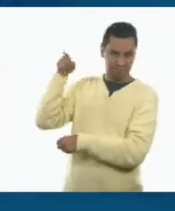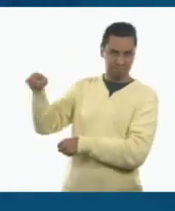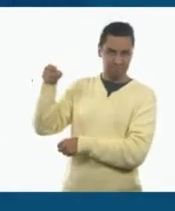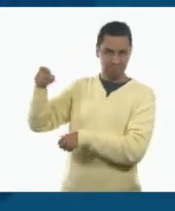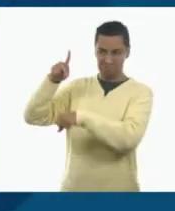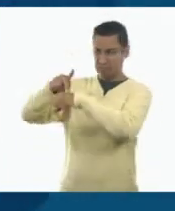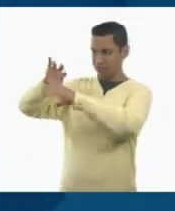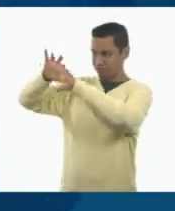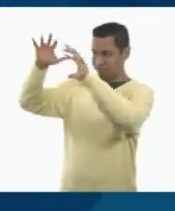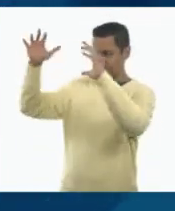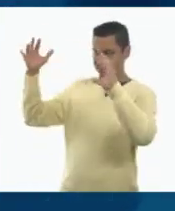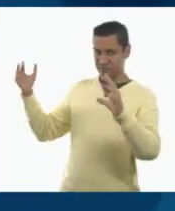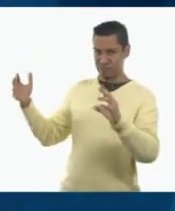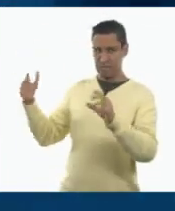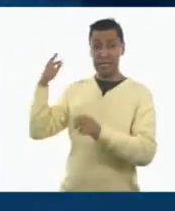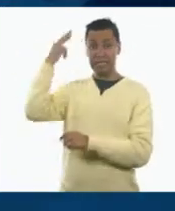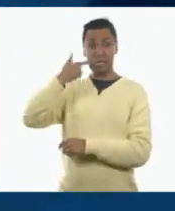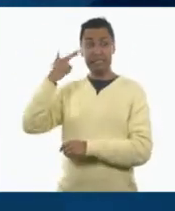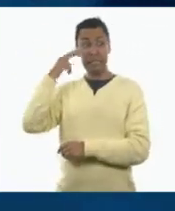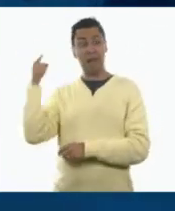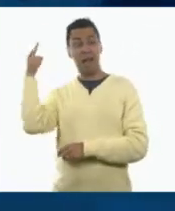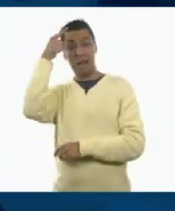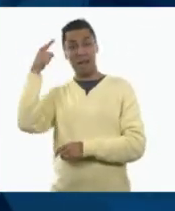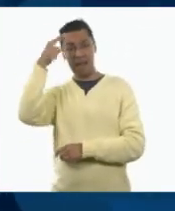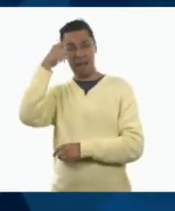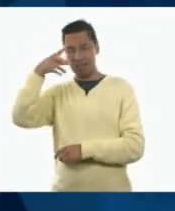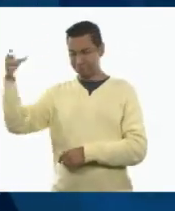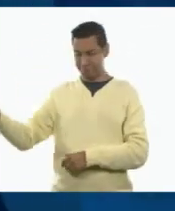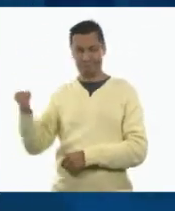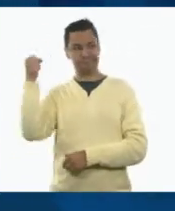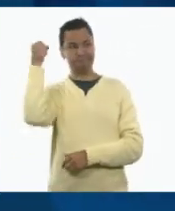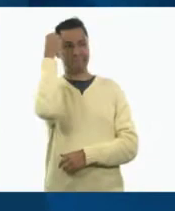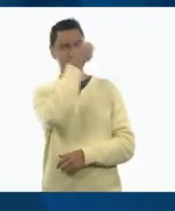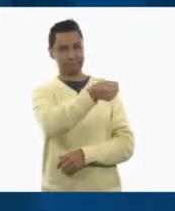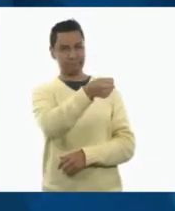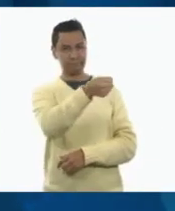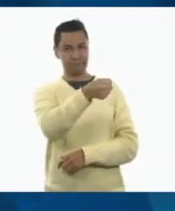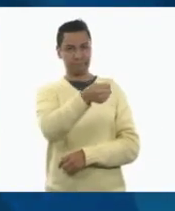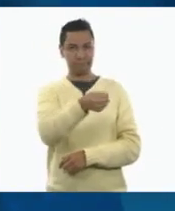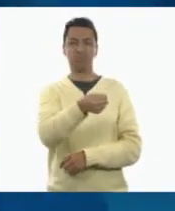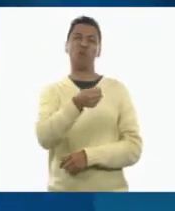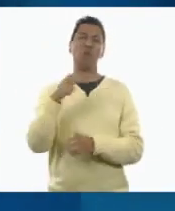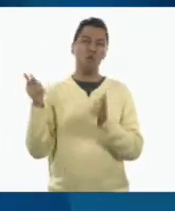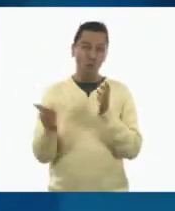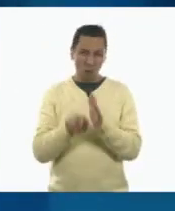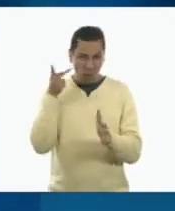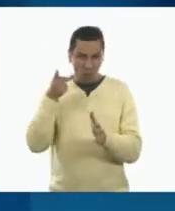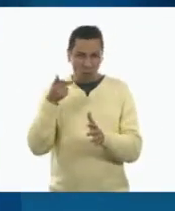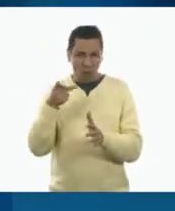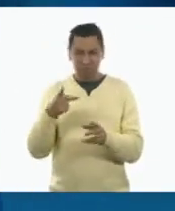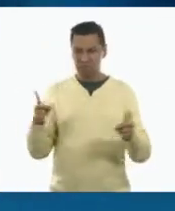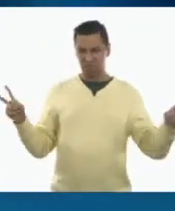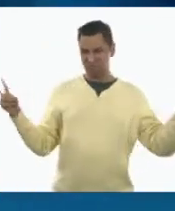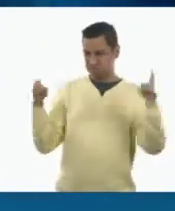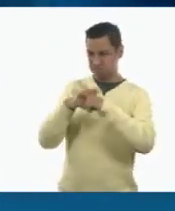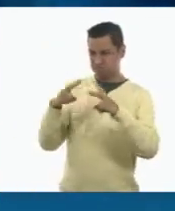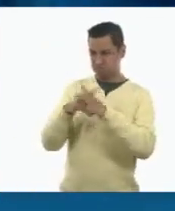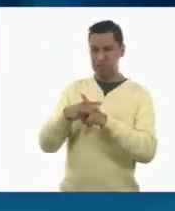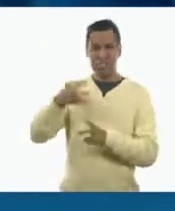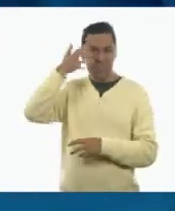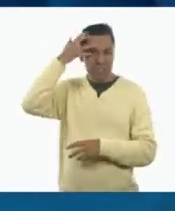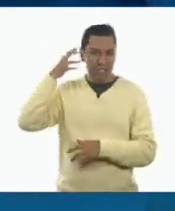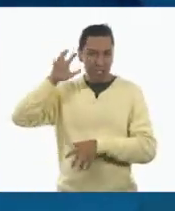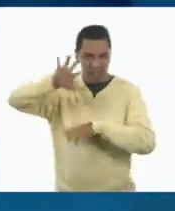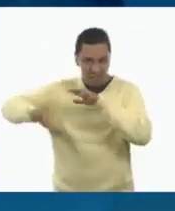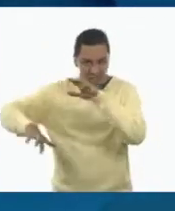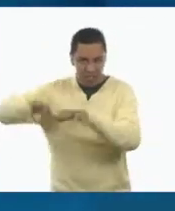Llevado Androcles al emperador, fue condenado al redondel a luchar contra los leones. Una vez